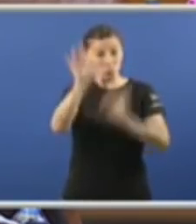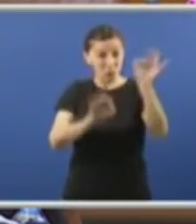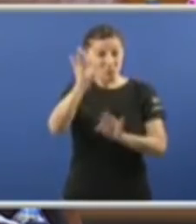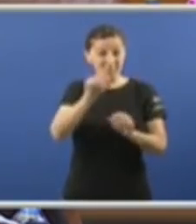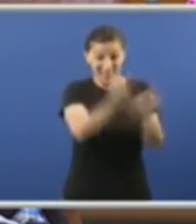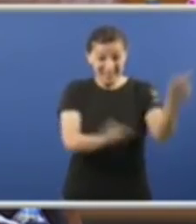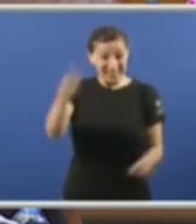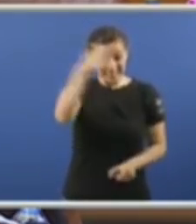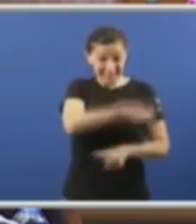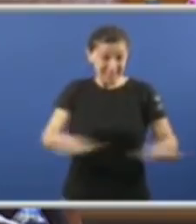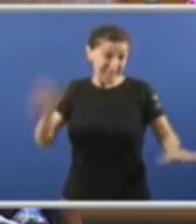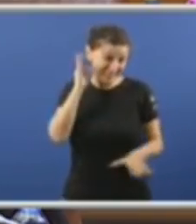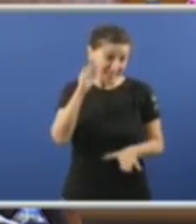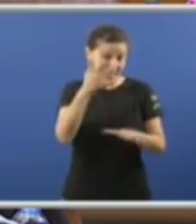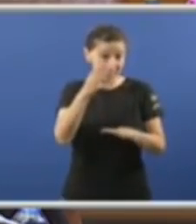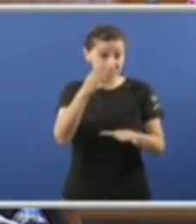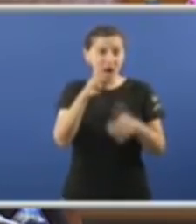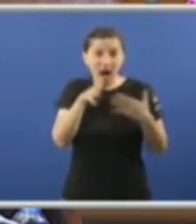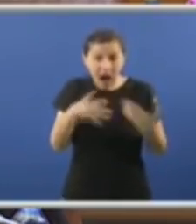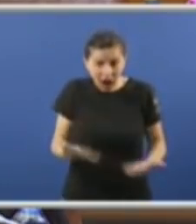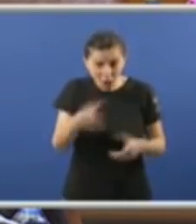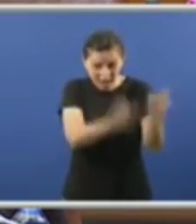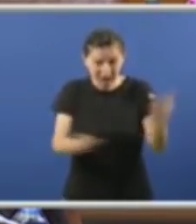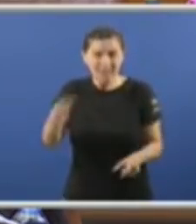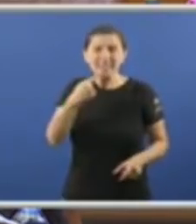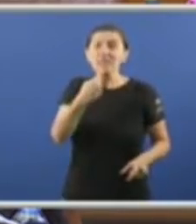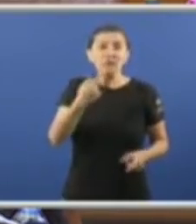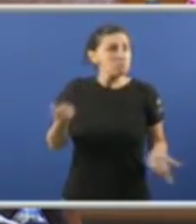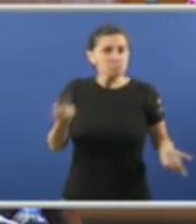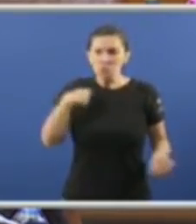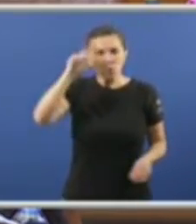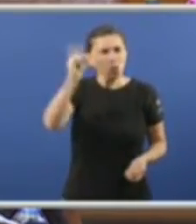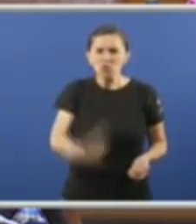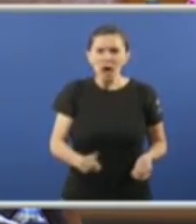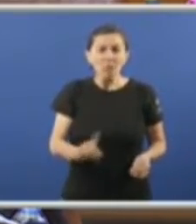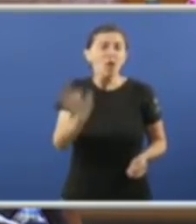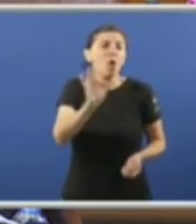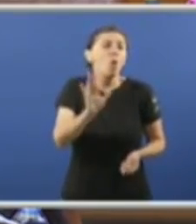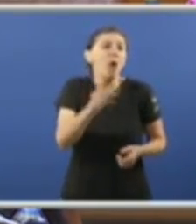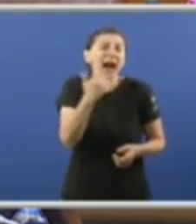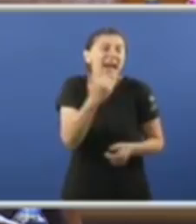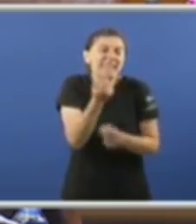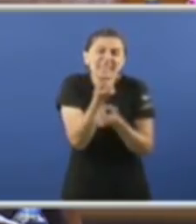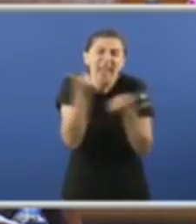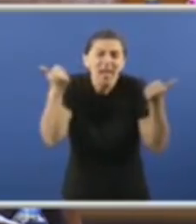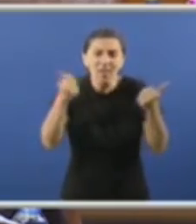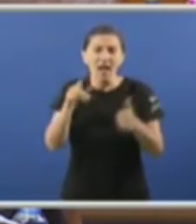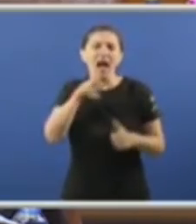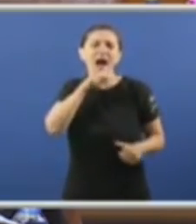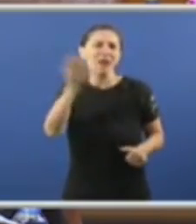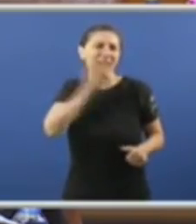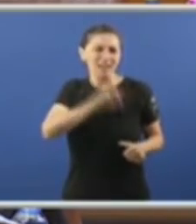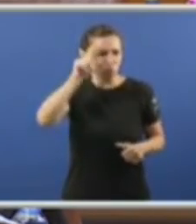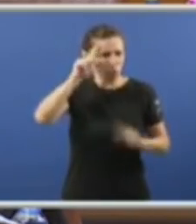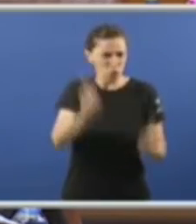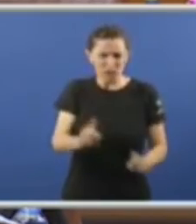un 22% de rapaces e rapazas en Galiza que afirman non saber nada ou case nada falar en galego. Non sei se